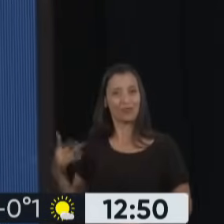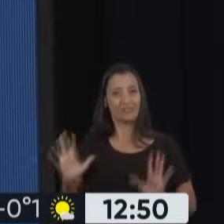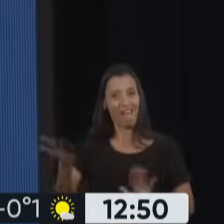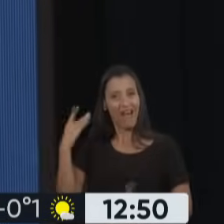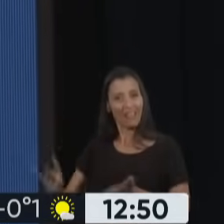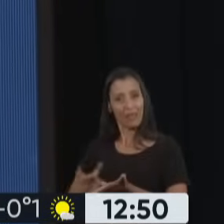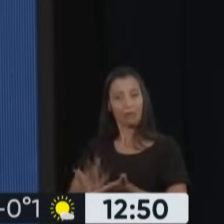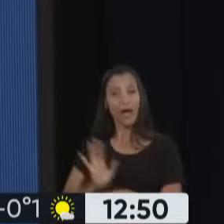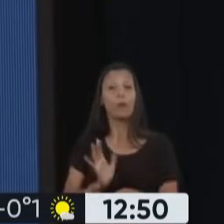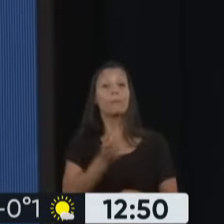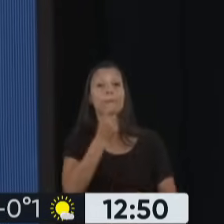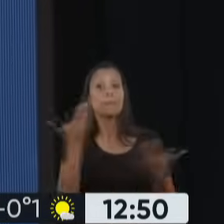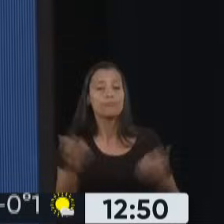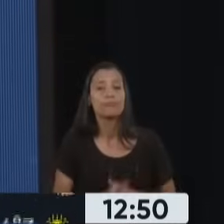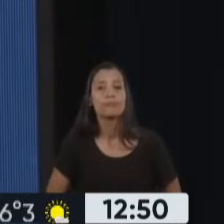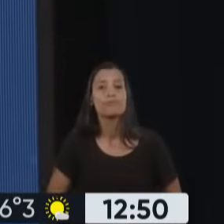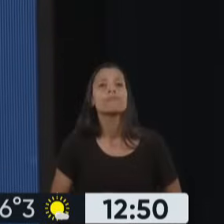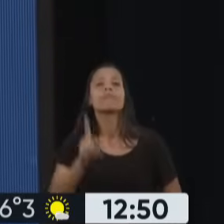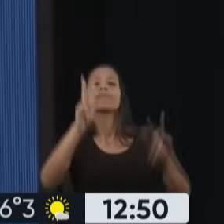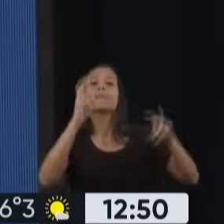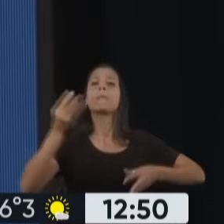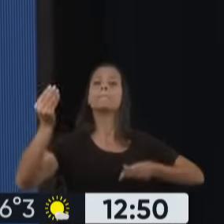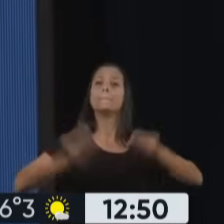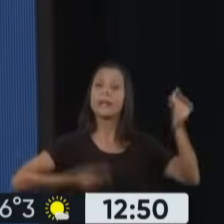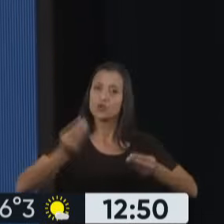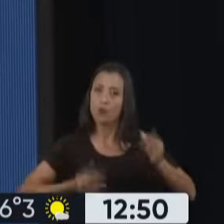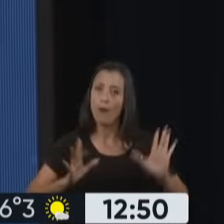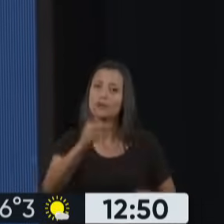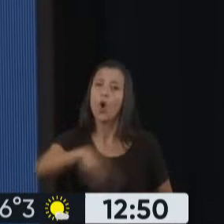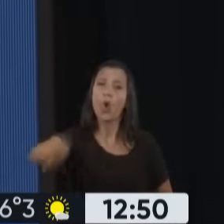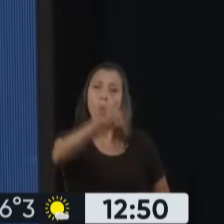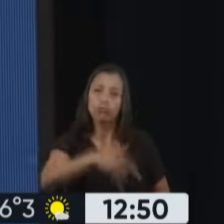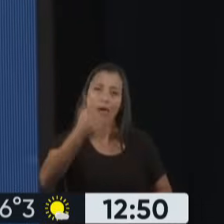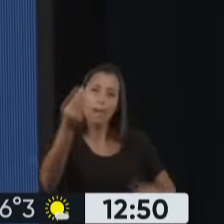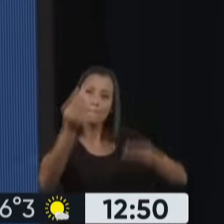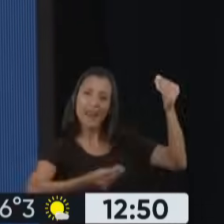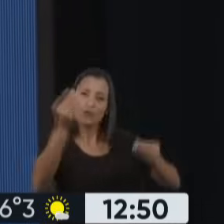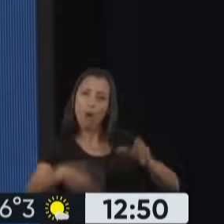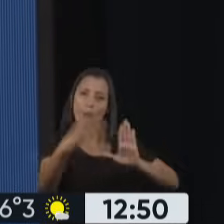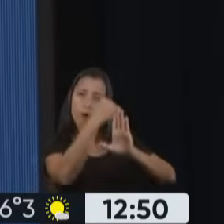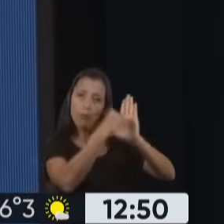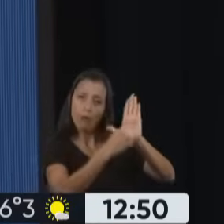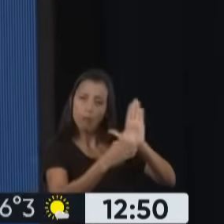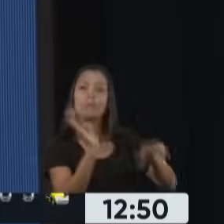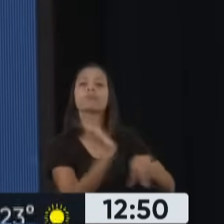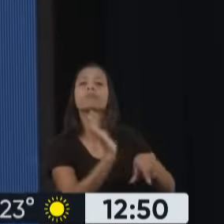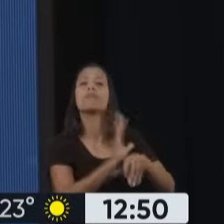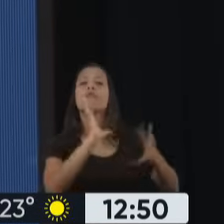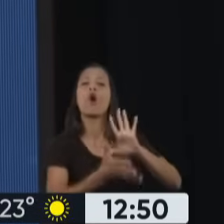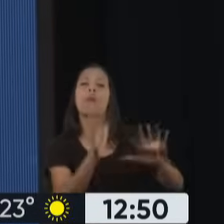Cuando ustedes, el presupuesto, digamos, cuando ustedes tienen la construcción, digamos, democrática